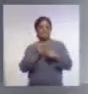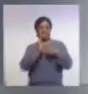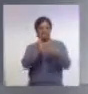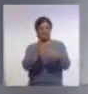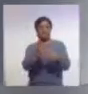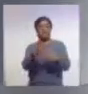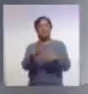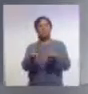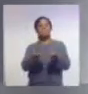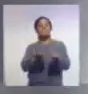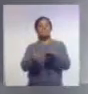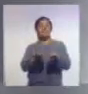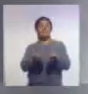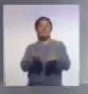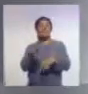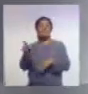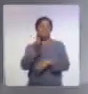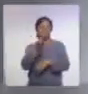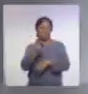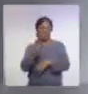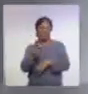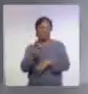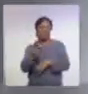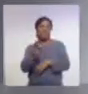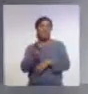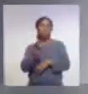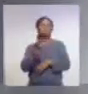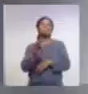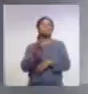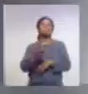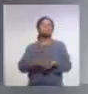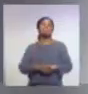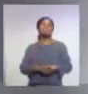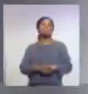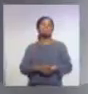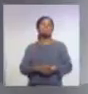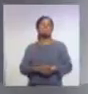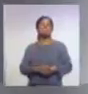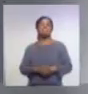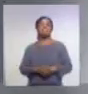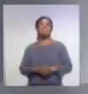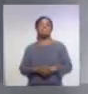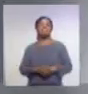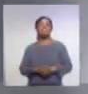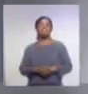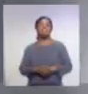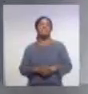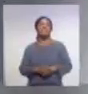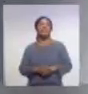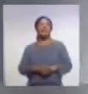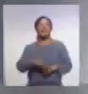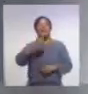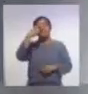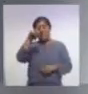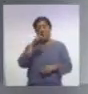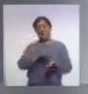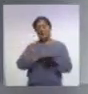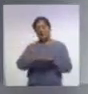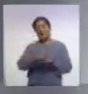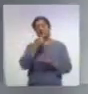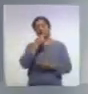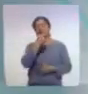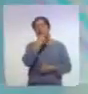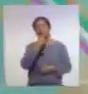el trabajo que realiza precisamente el Sistema Estatal para el Desarrollo Integral de la Familia en favor de los derechos de niñas, niños y